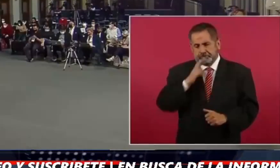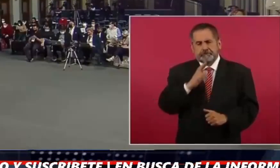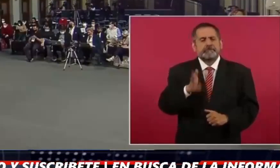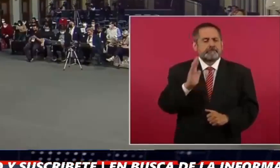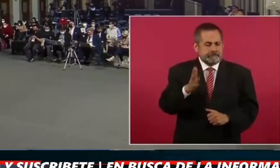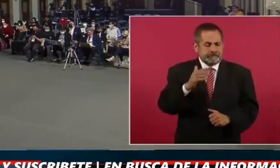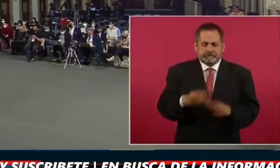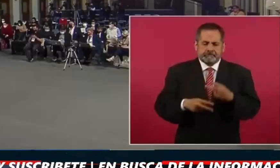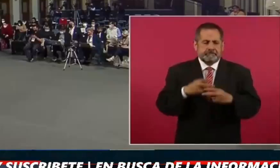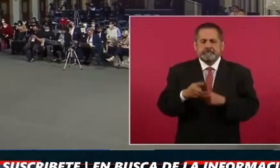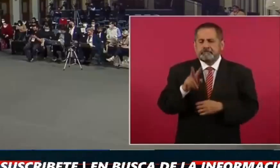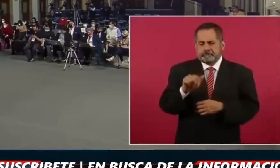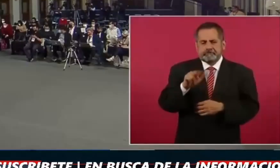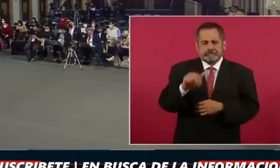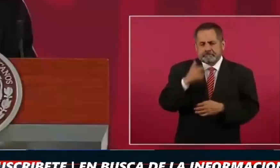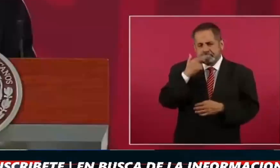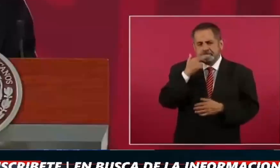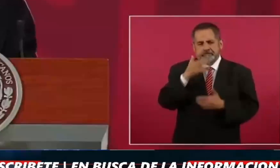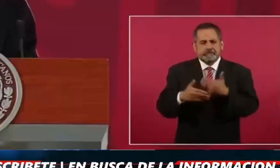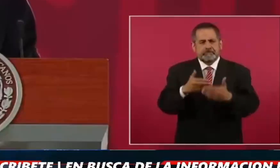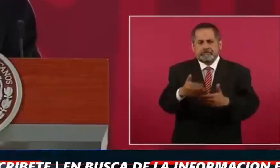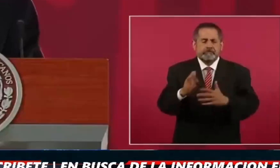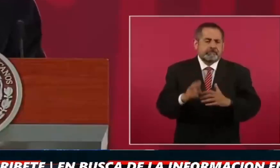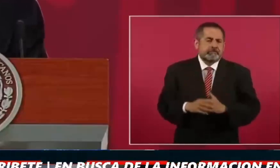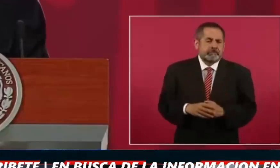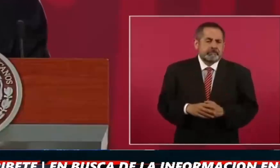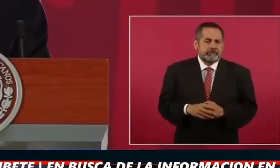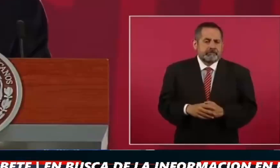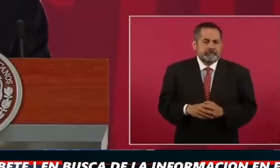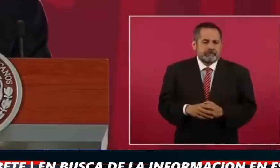continuarse con eso. No puedo